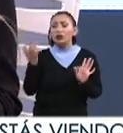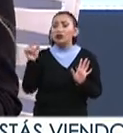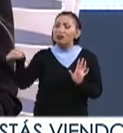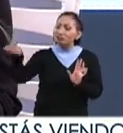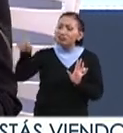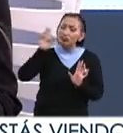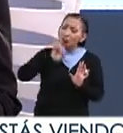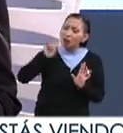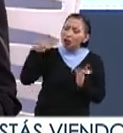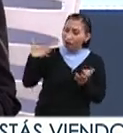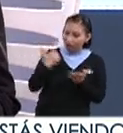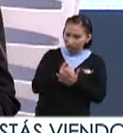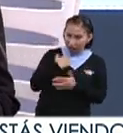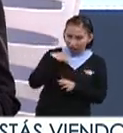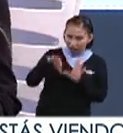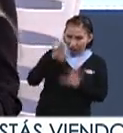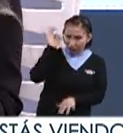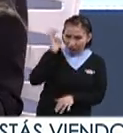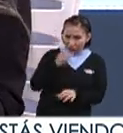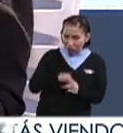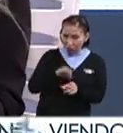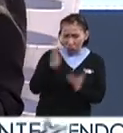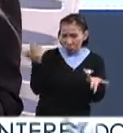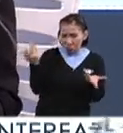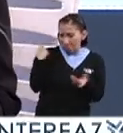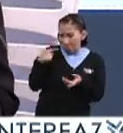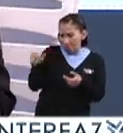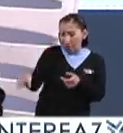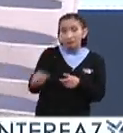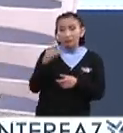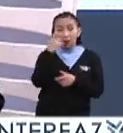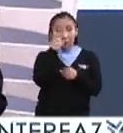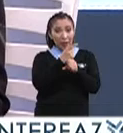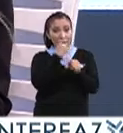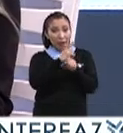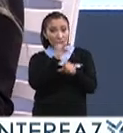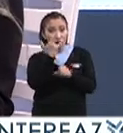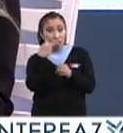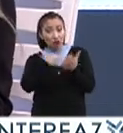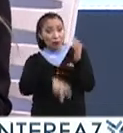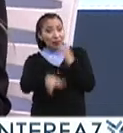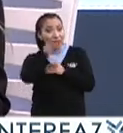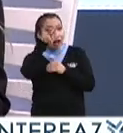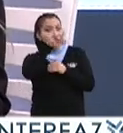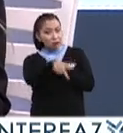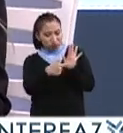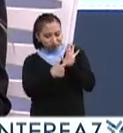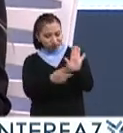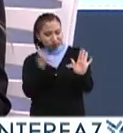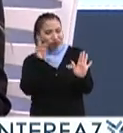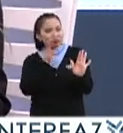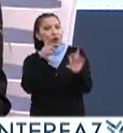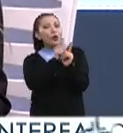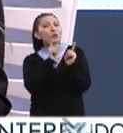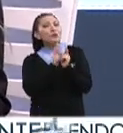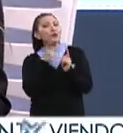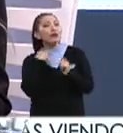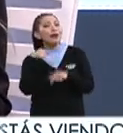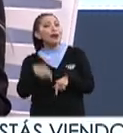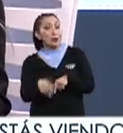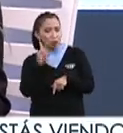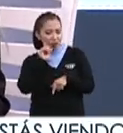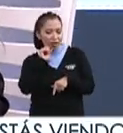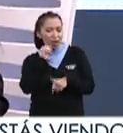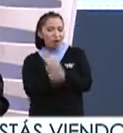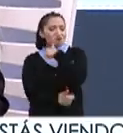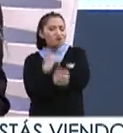de que las mujeres no ganaban elecciones, ¿no? Claro. Creo que el 1 de julio de 2018 le mostraba a los partidos políticos mexicanos que las